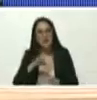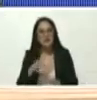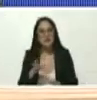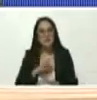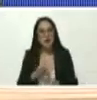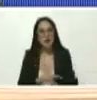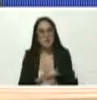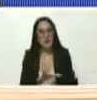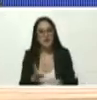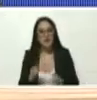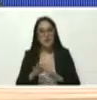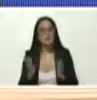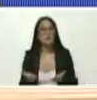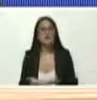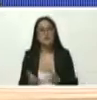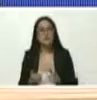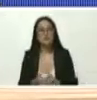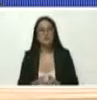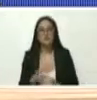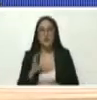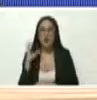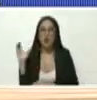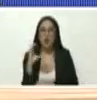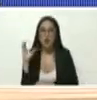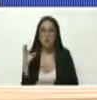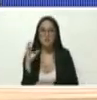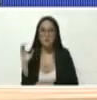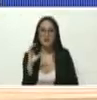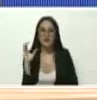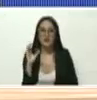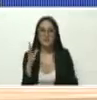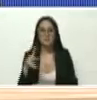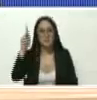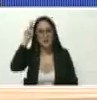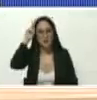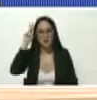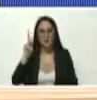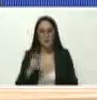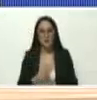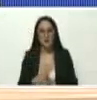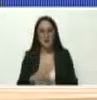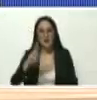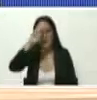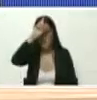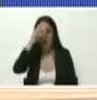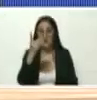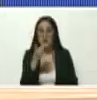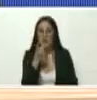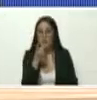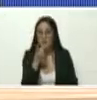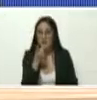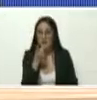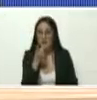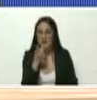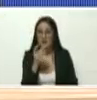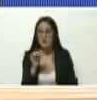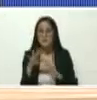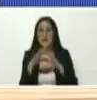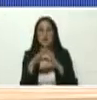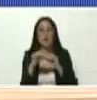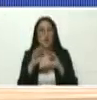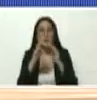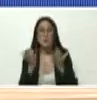mundo, para Colombia, para Perú, para República Dominicana y para todos los que en